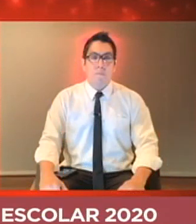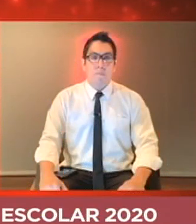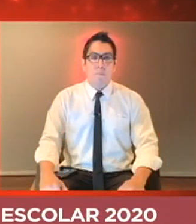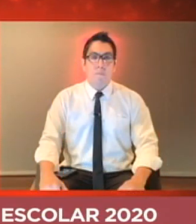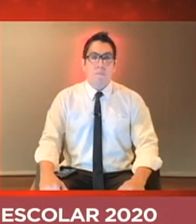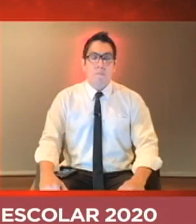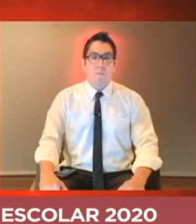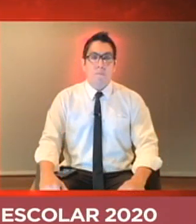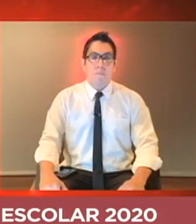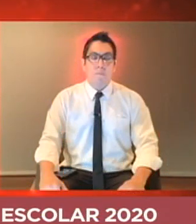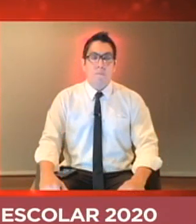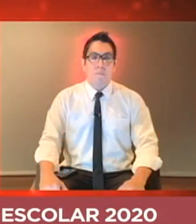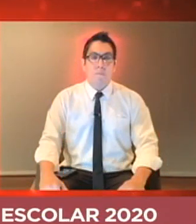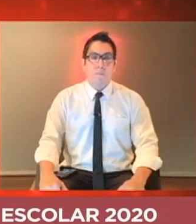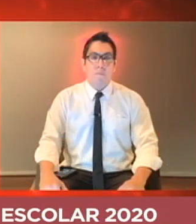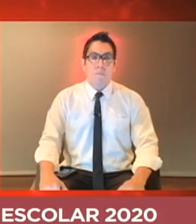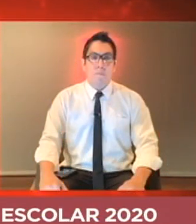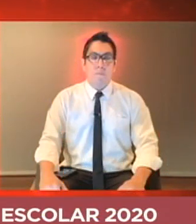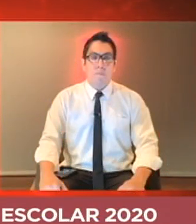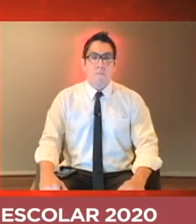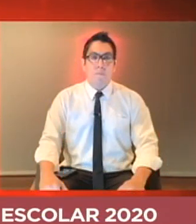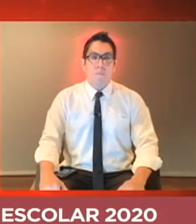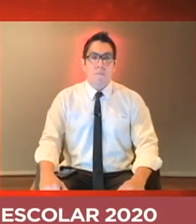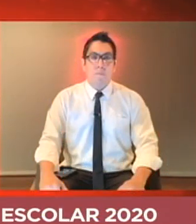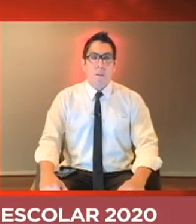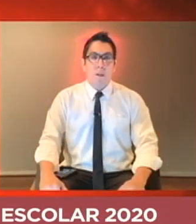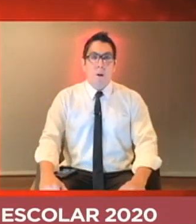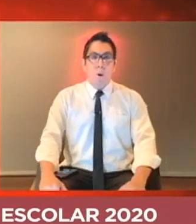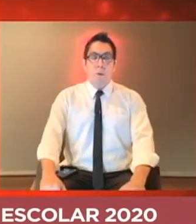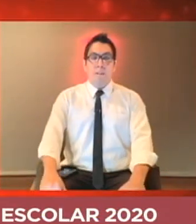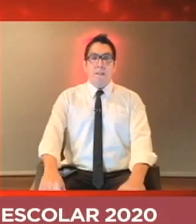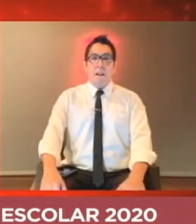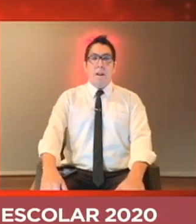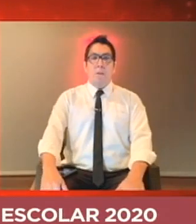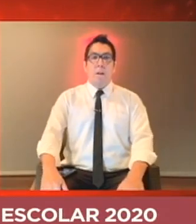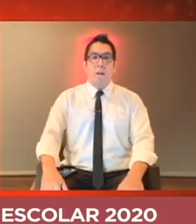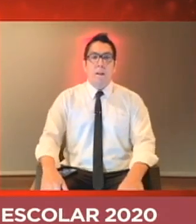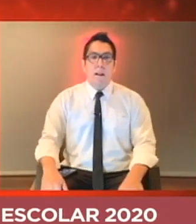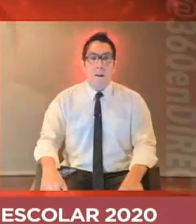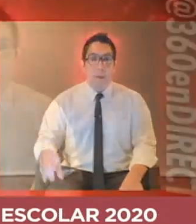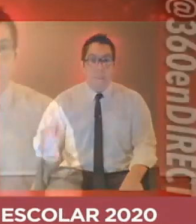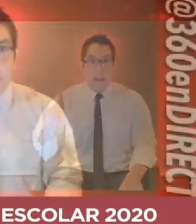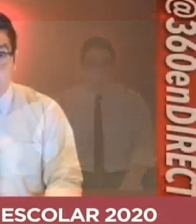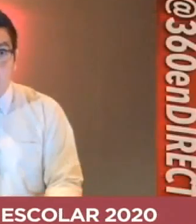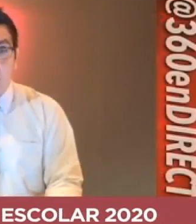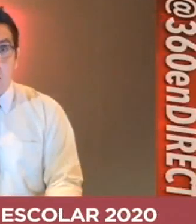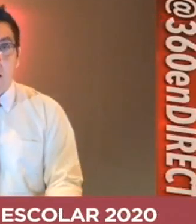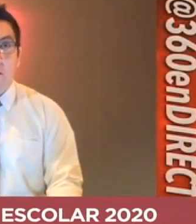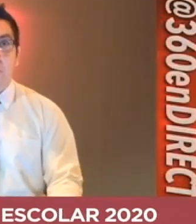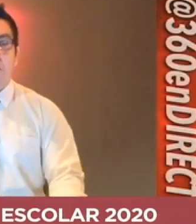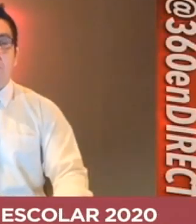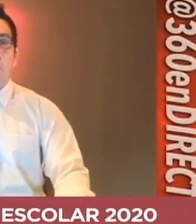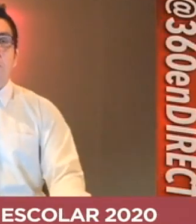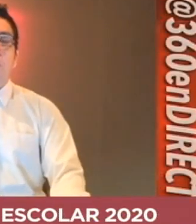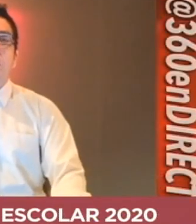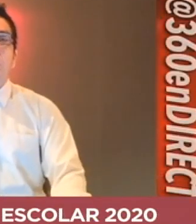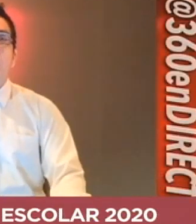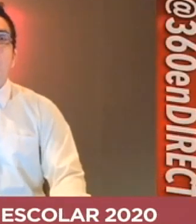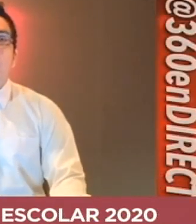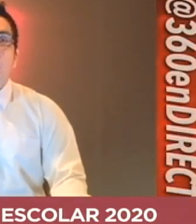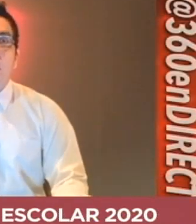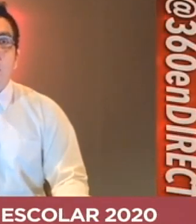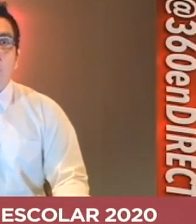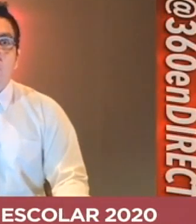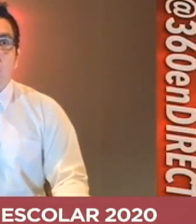en ese fenómeno que nosotros lo superamos. Usted ha señalado en la primera respuesta que me ofreció en la